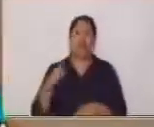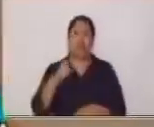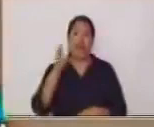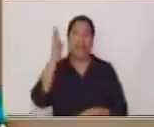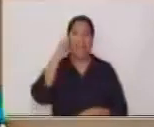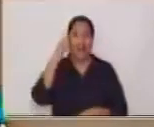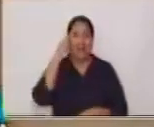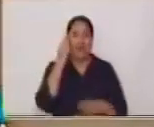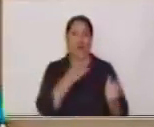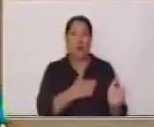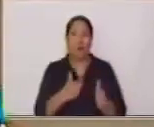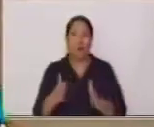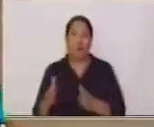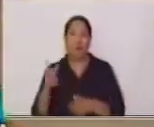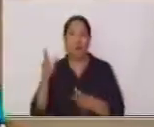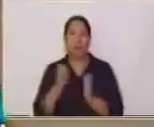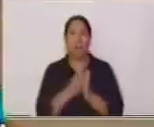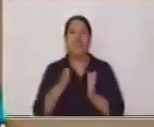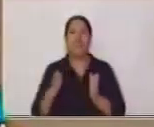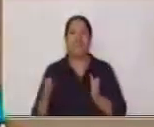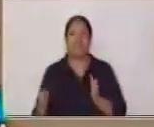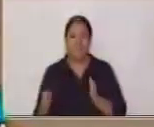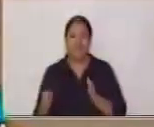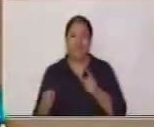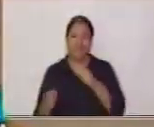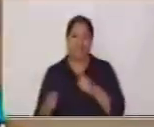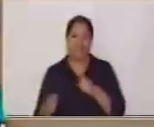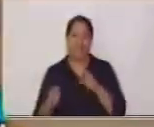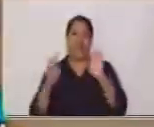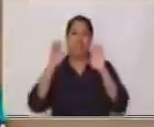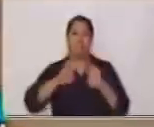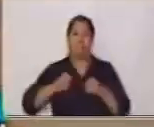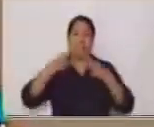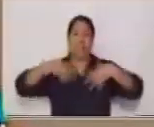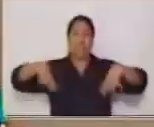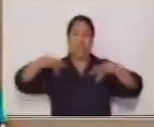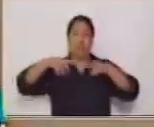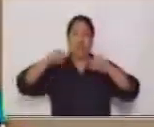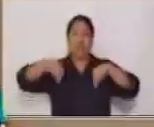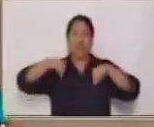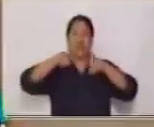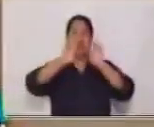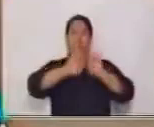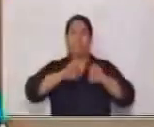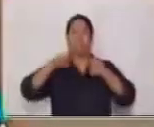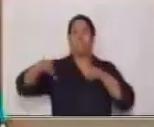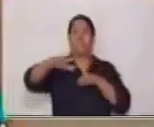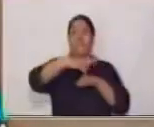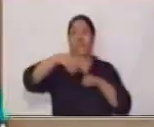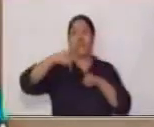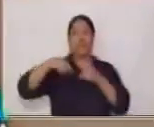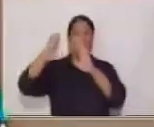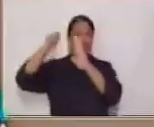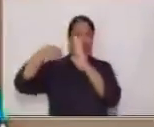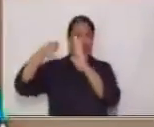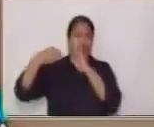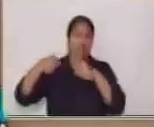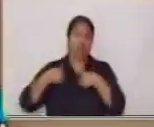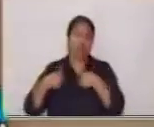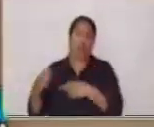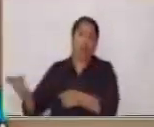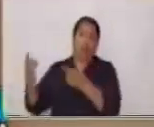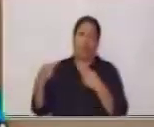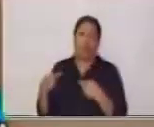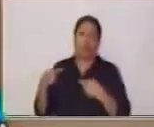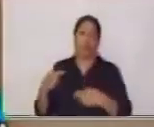involucrado. Están involucradas las personas del set y estoy involucrada yo, que fui la afortunada merecedora de ese regalo. ¿Dónde? ¿En